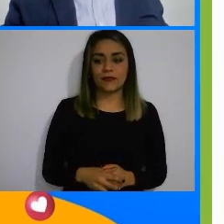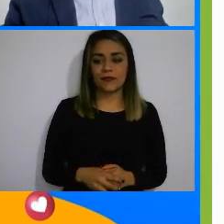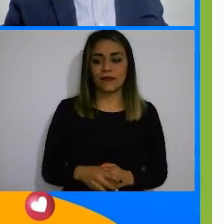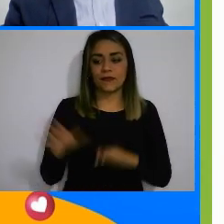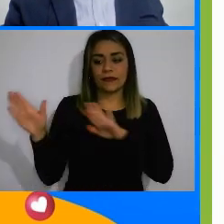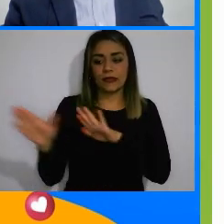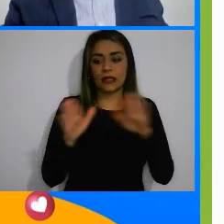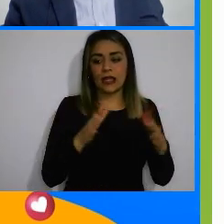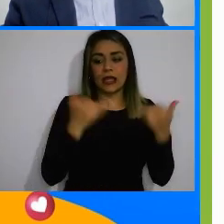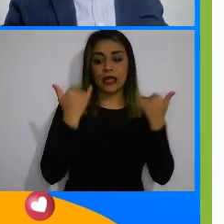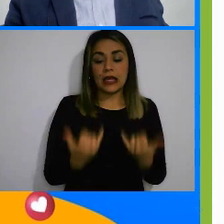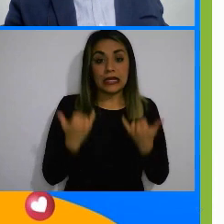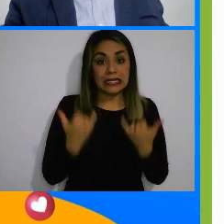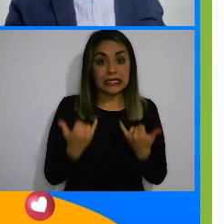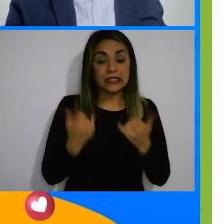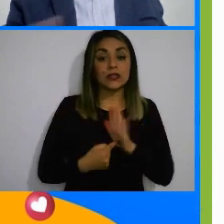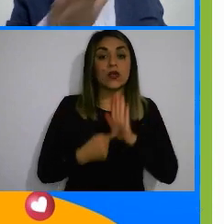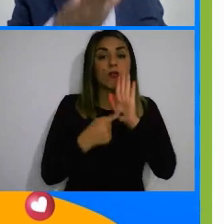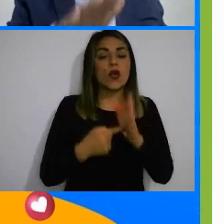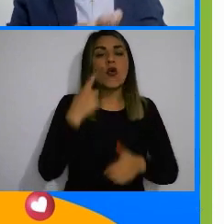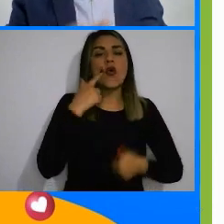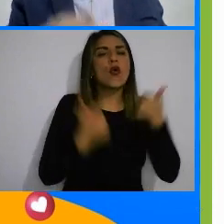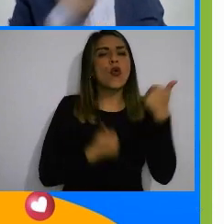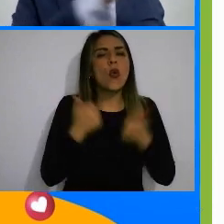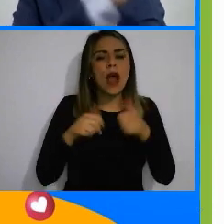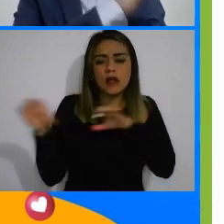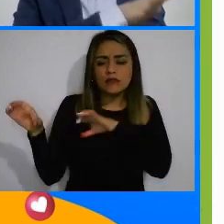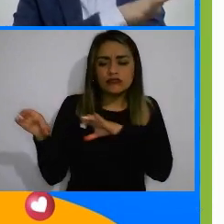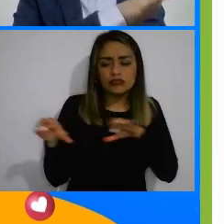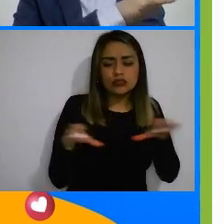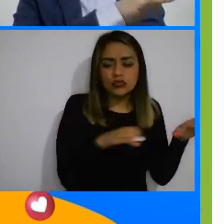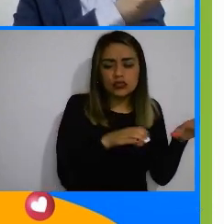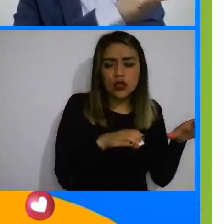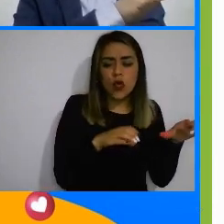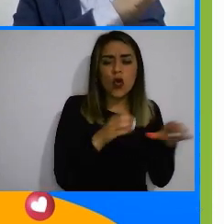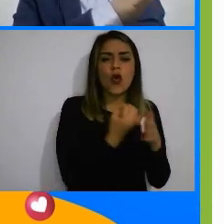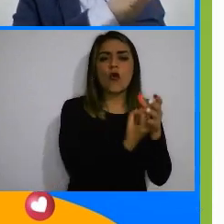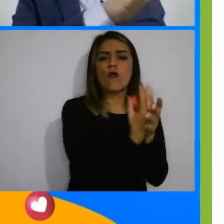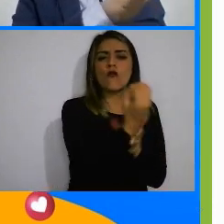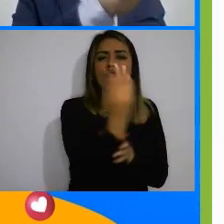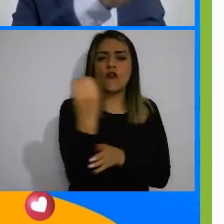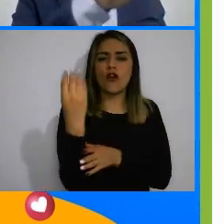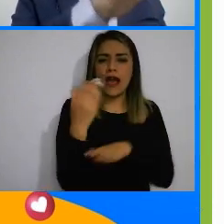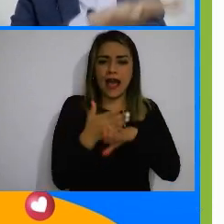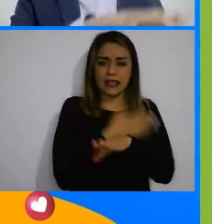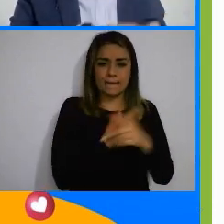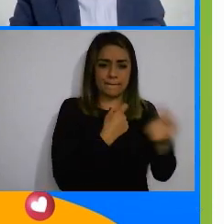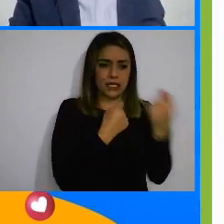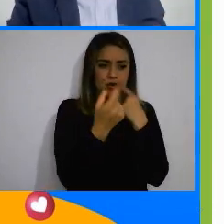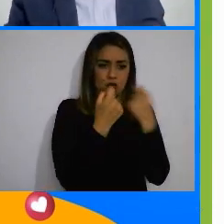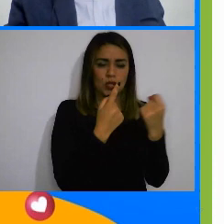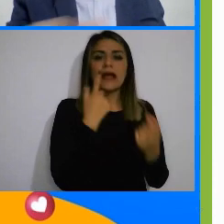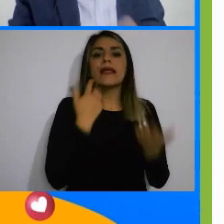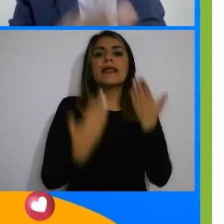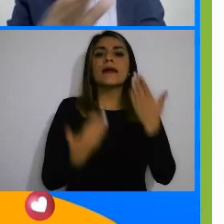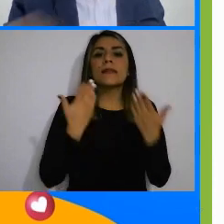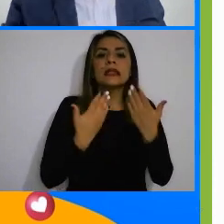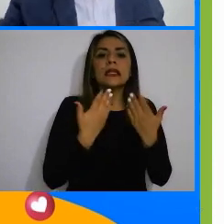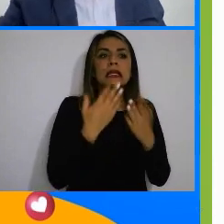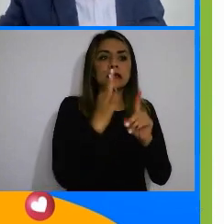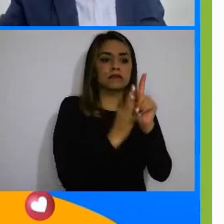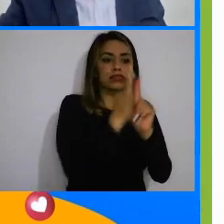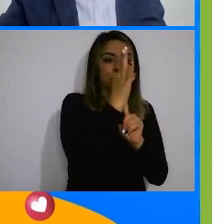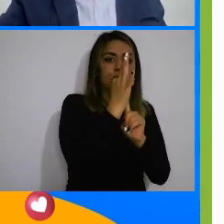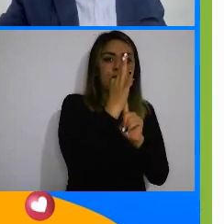Aquí, lo que yo les quiero mostrar es cómo se comporta esa flora, la que me preguntaban ahorita, de acuerdo a la latitud y la